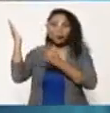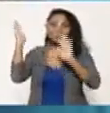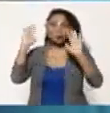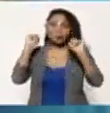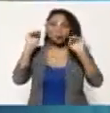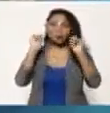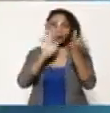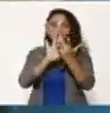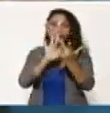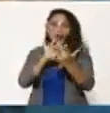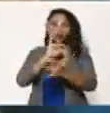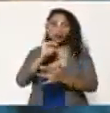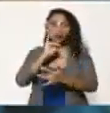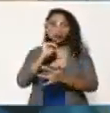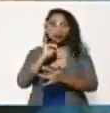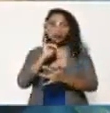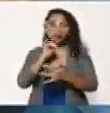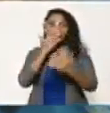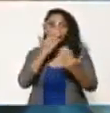contacto informativo